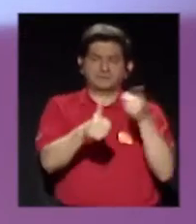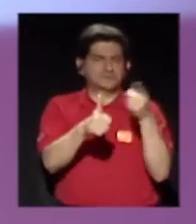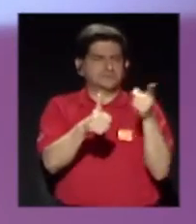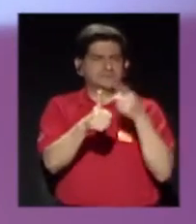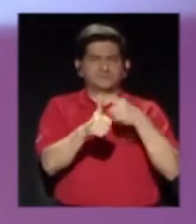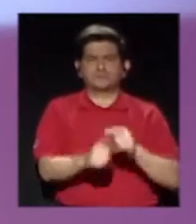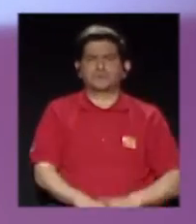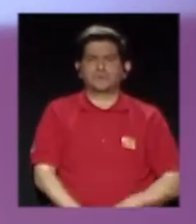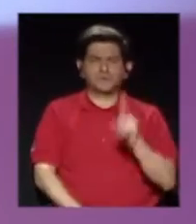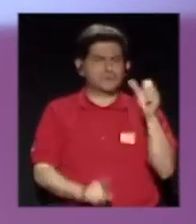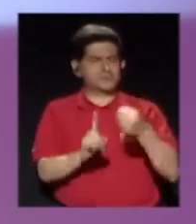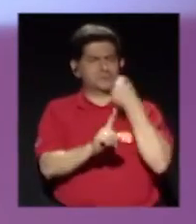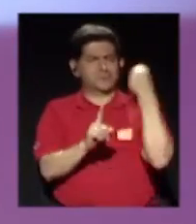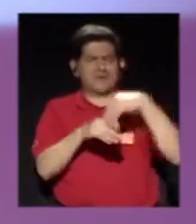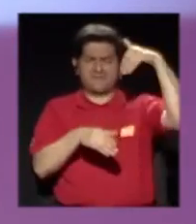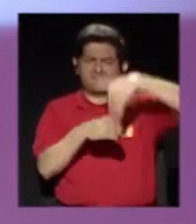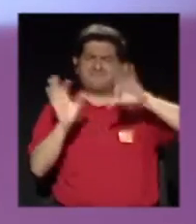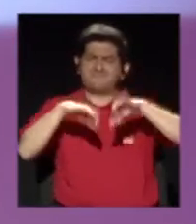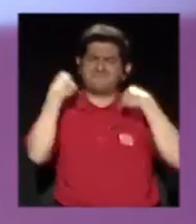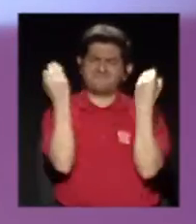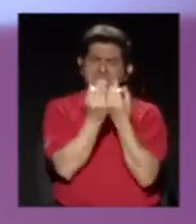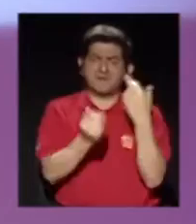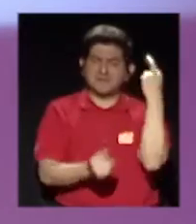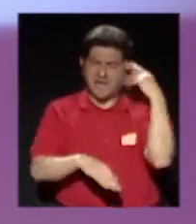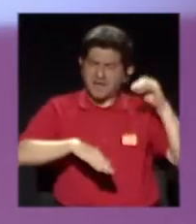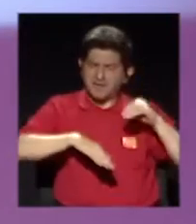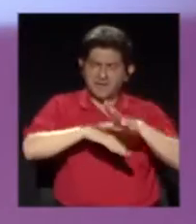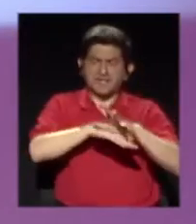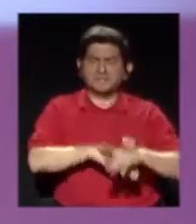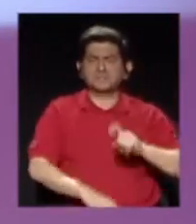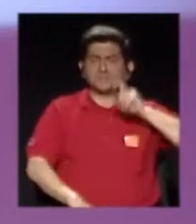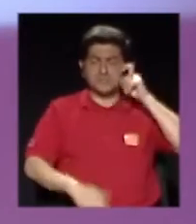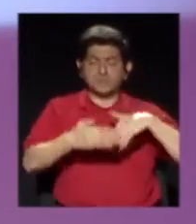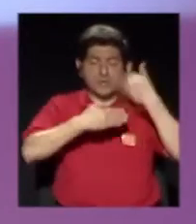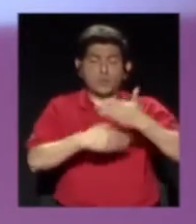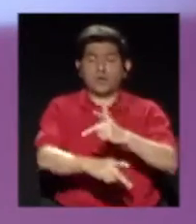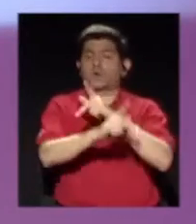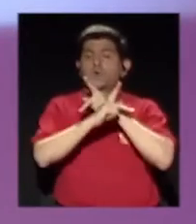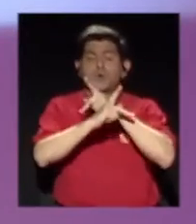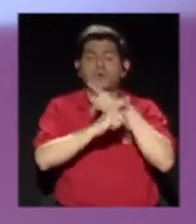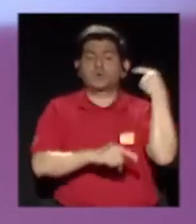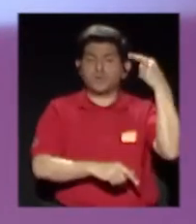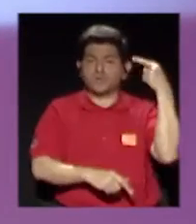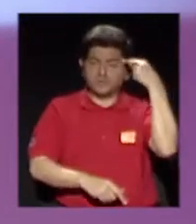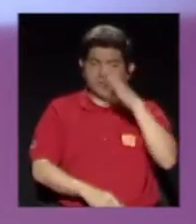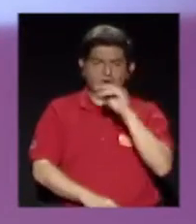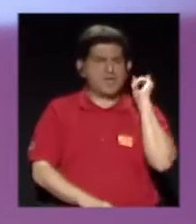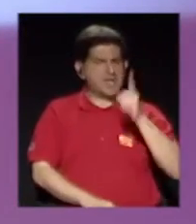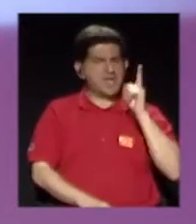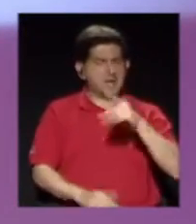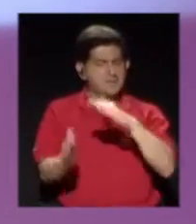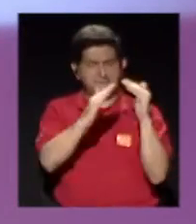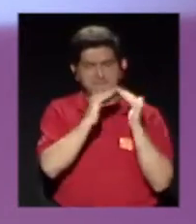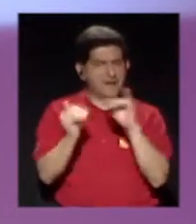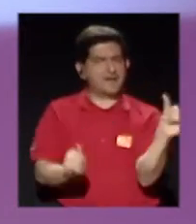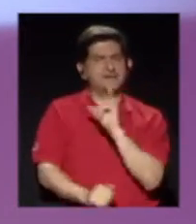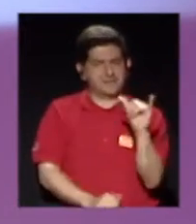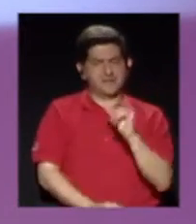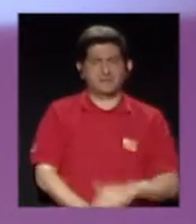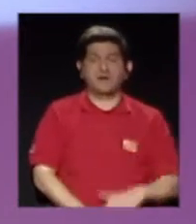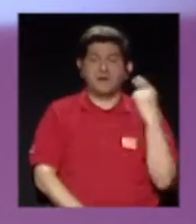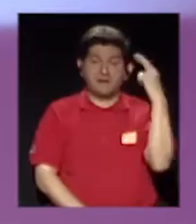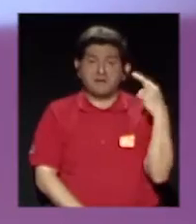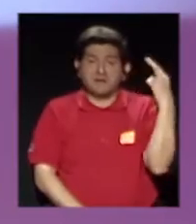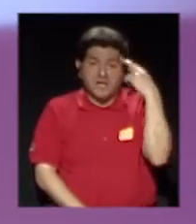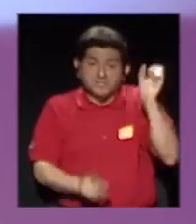viviendo una violencia intrafamiliar por la orientación sexual y luego la desprotección del estado y las amenazas comunitarias también por tanto